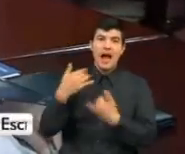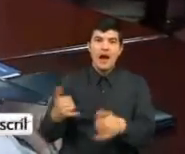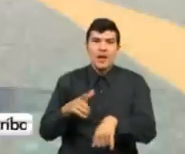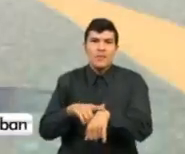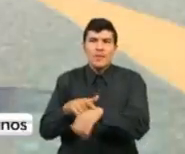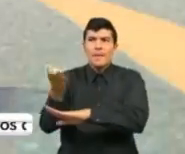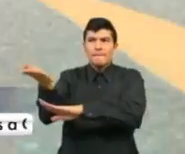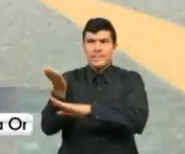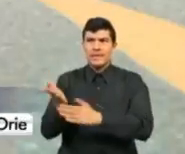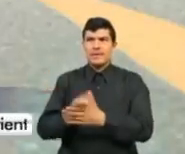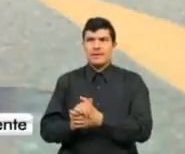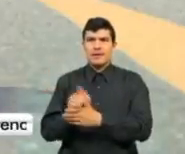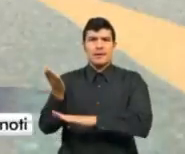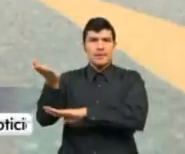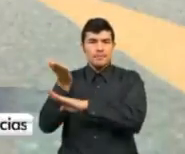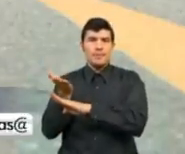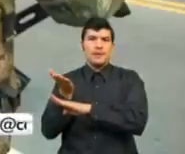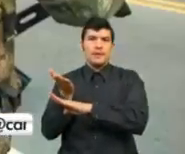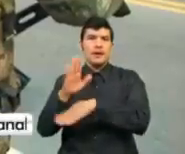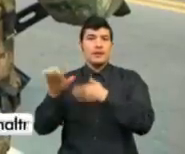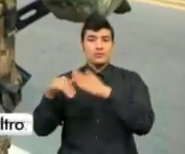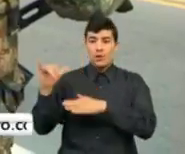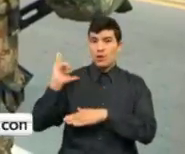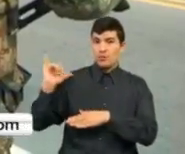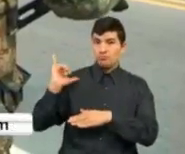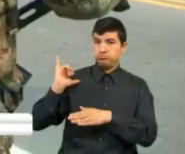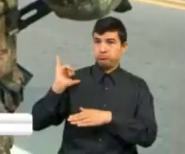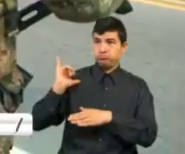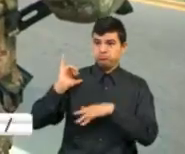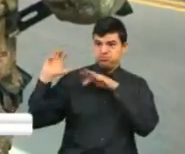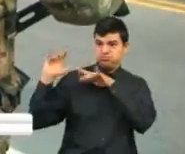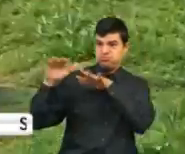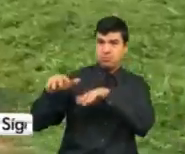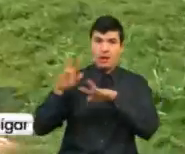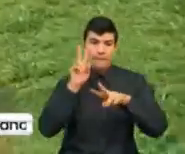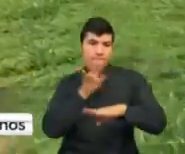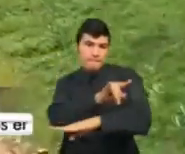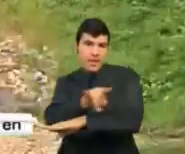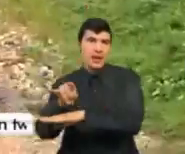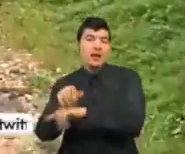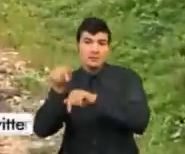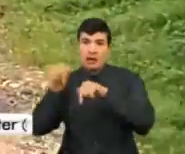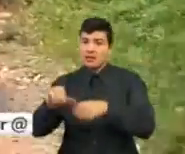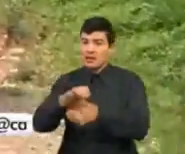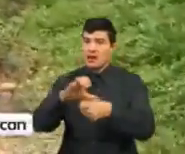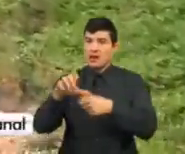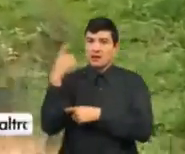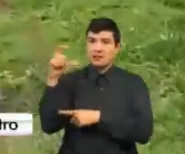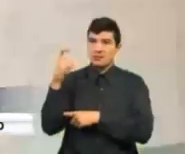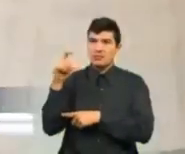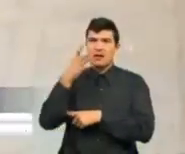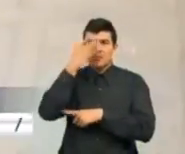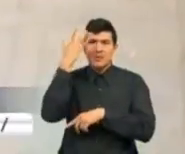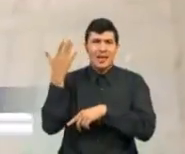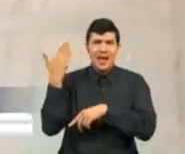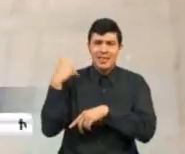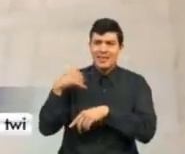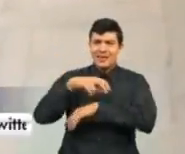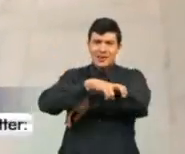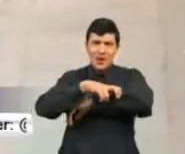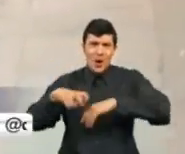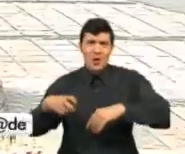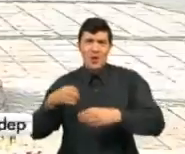están exigiendo que sea militarizada la ciudad luego de esta ola de inseguridad que se viene presentando en los últimos días, atracos, robos